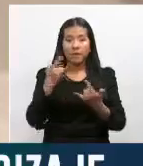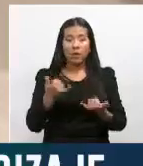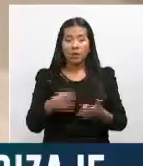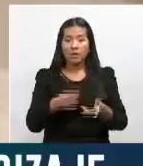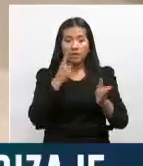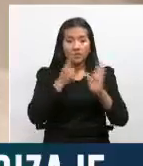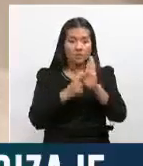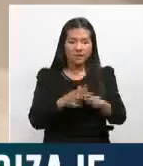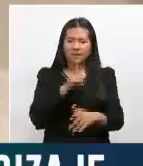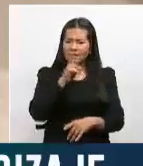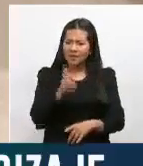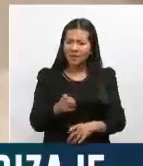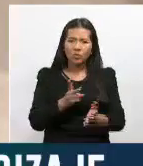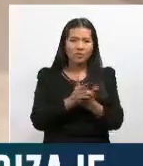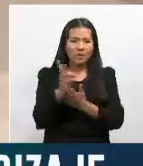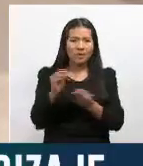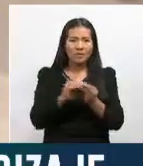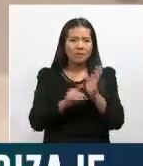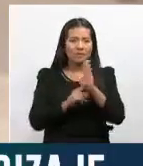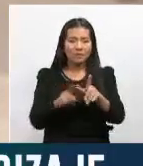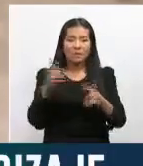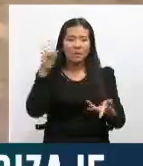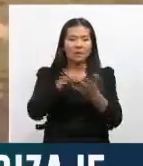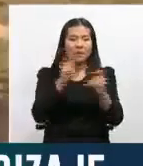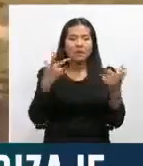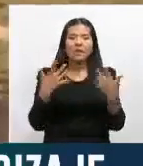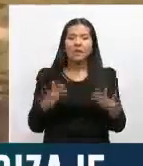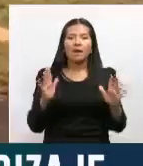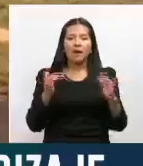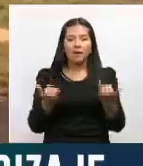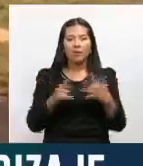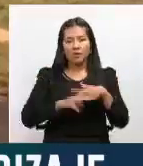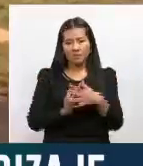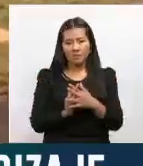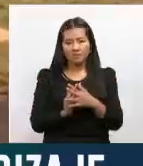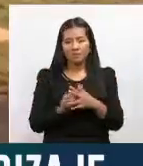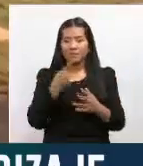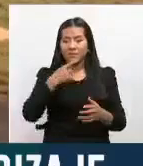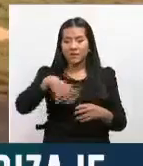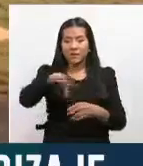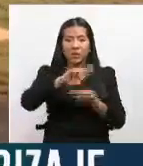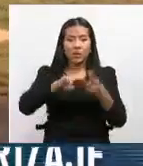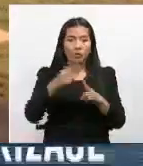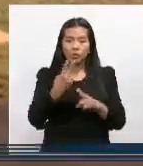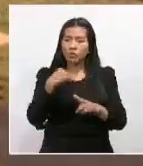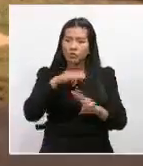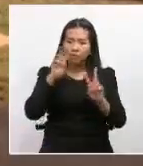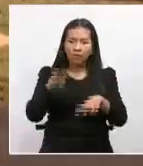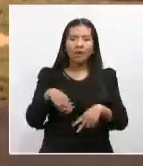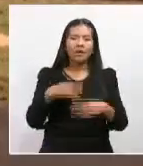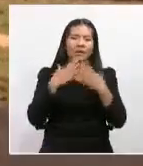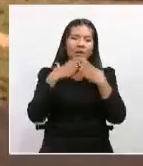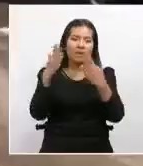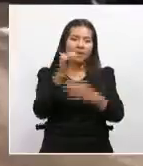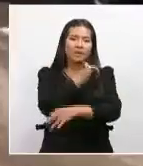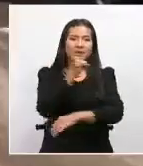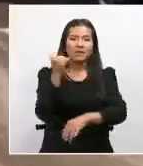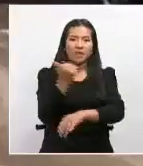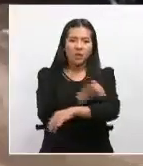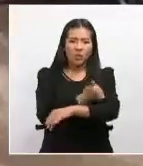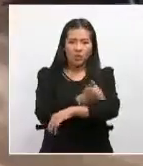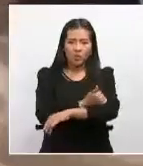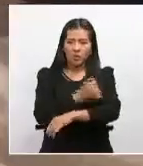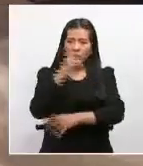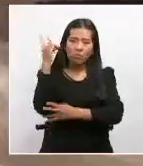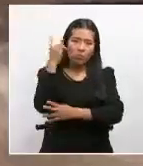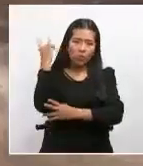una realidad ya, porque el tema del aeropuerto ya es una realidad. Distrito número 2, estamos muy agradecidos con las autoridades a nivel